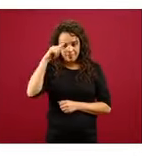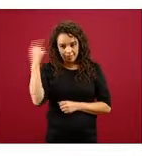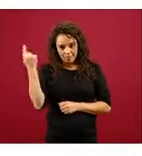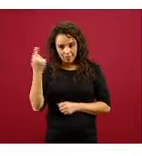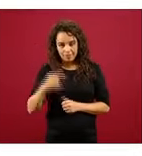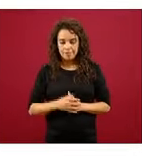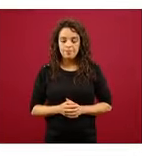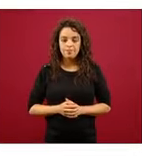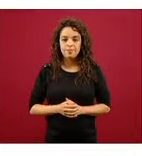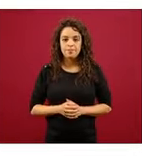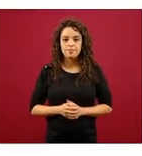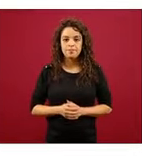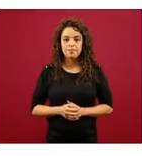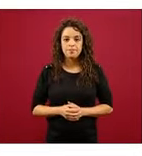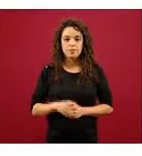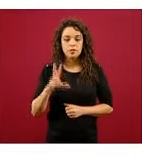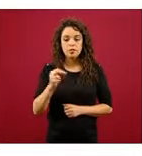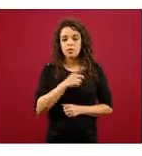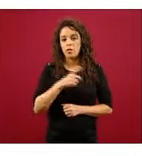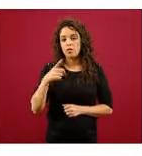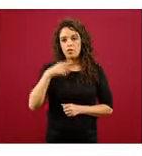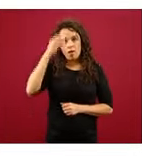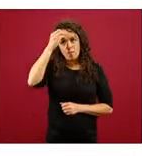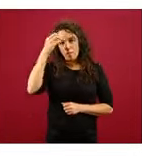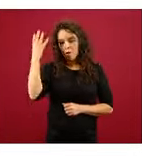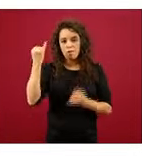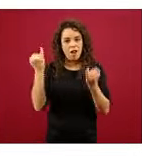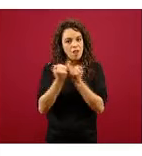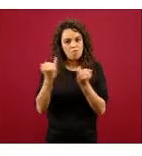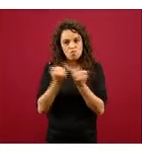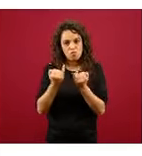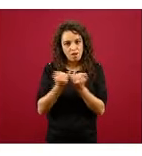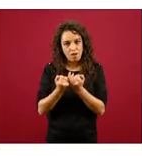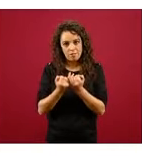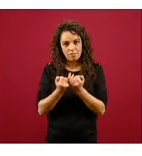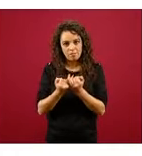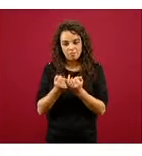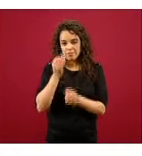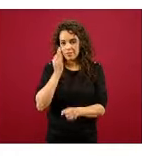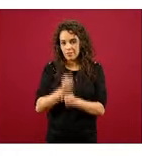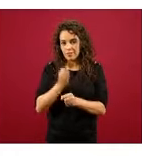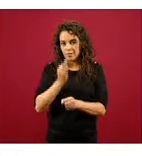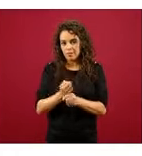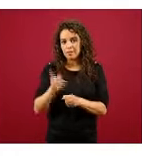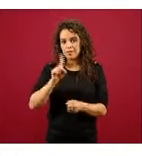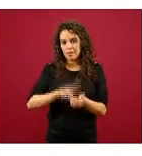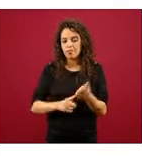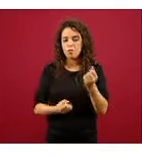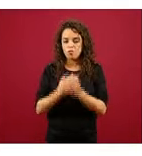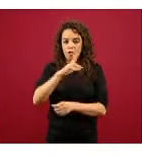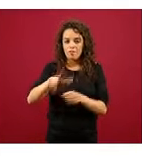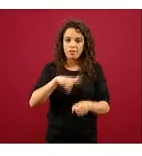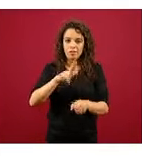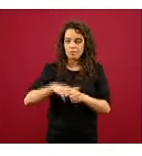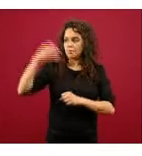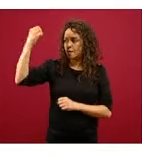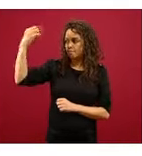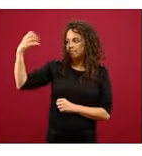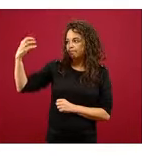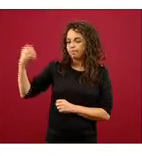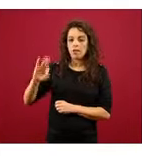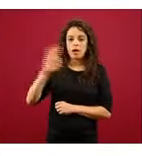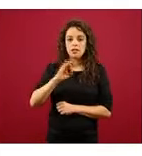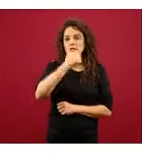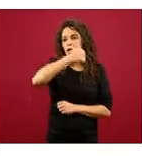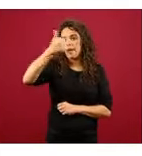Y bueno, pues esto no lo debemos de olvidar tampoco en esta semaforización en la que se encuentra la entidad federativa. ¿Me